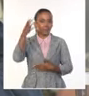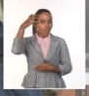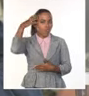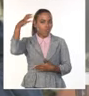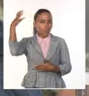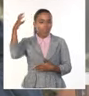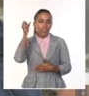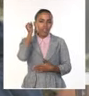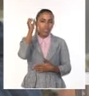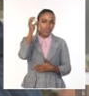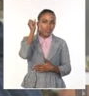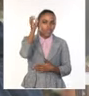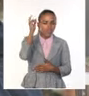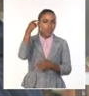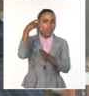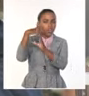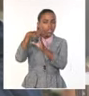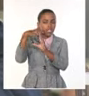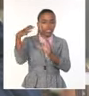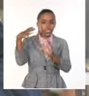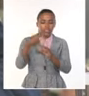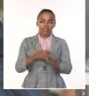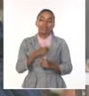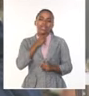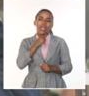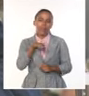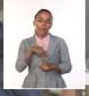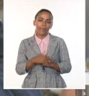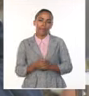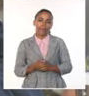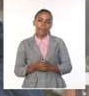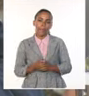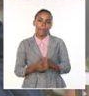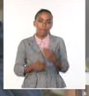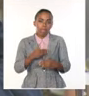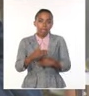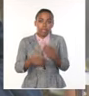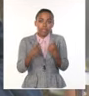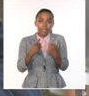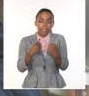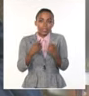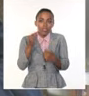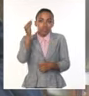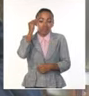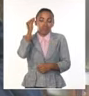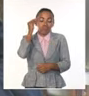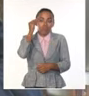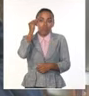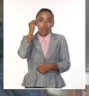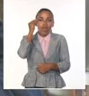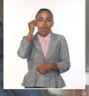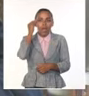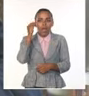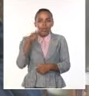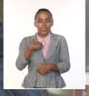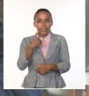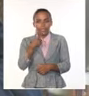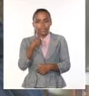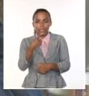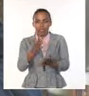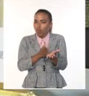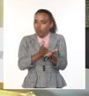innovación, y aun cuando se trata de un proceso que demanda mucho aprendizaje, puedo afirmarles que avanzamos en su